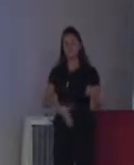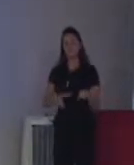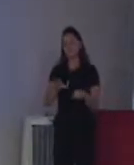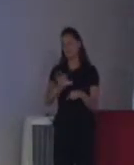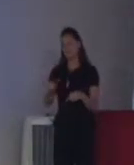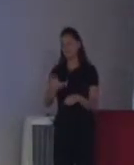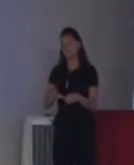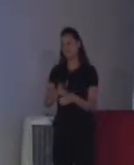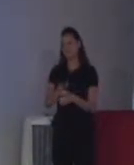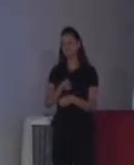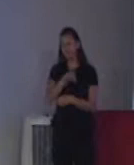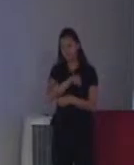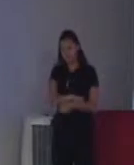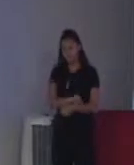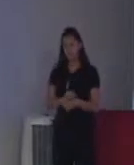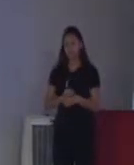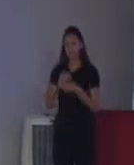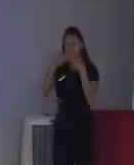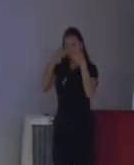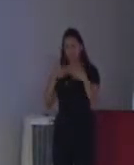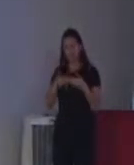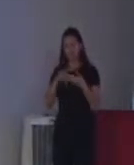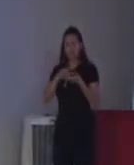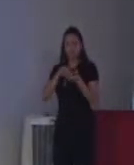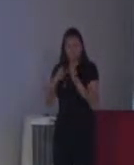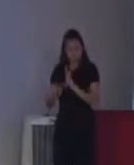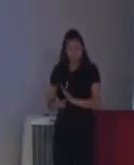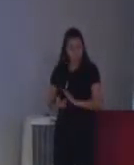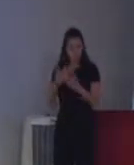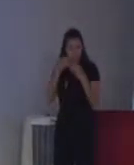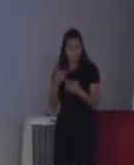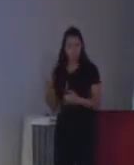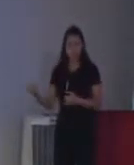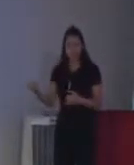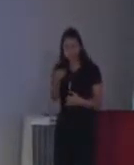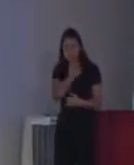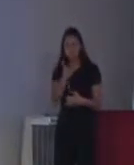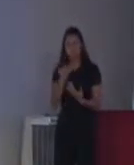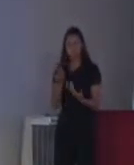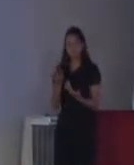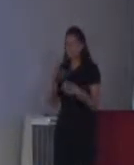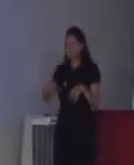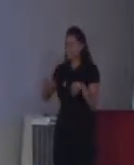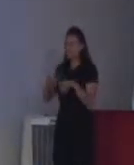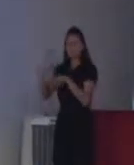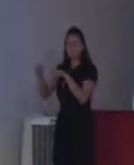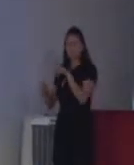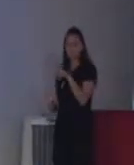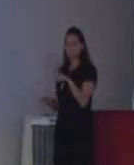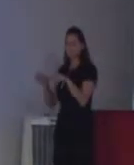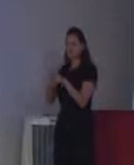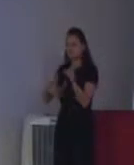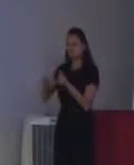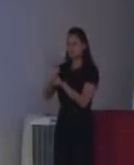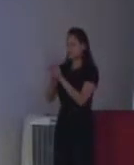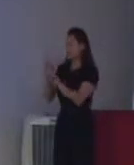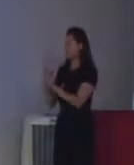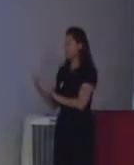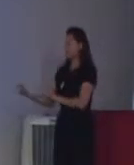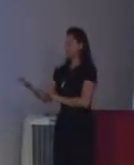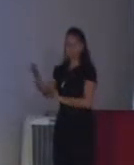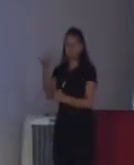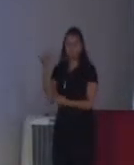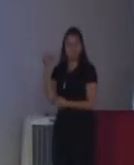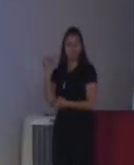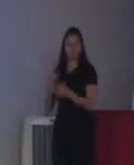parte, digamos, de los relatos históricos, hace parte, digamos, de las realidades y distintos contextos de la sociedad. Pero